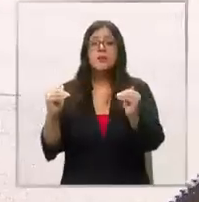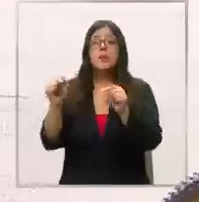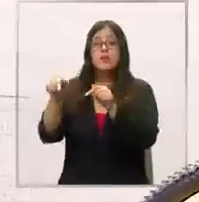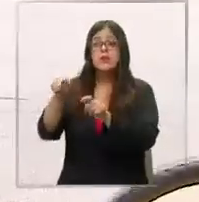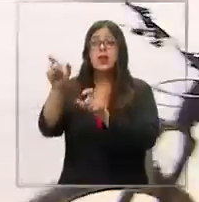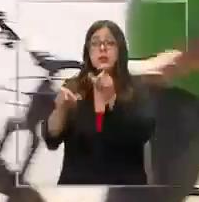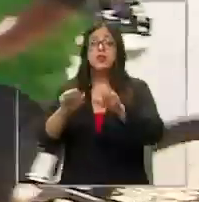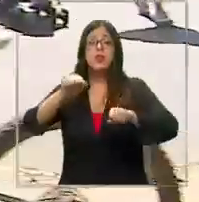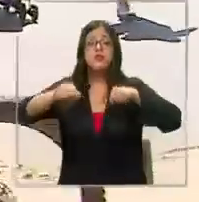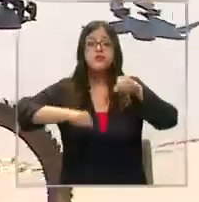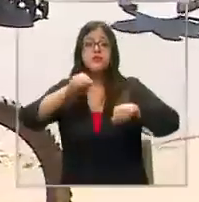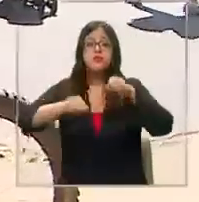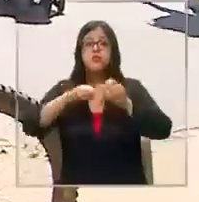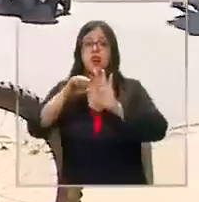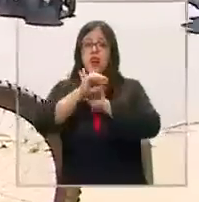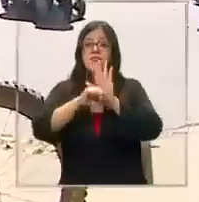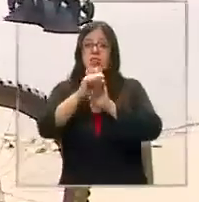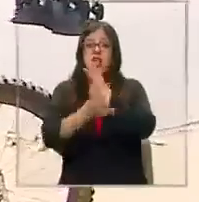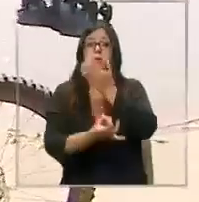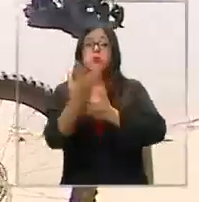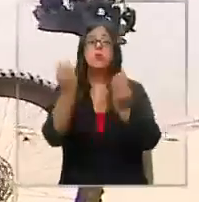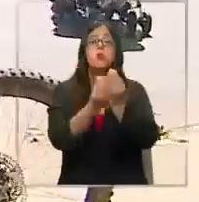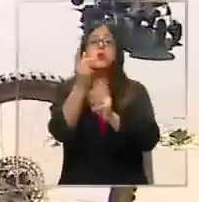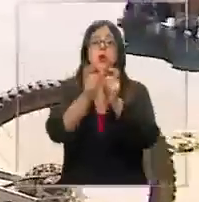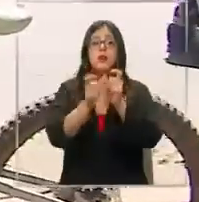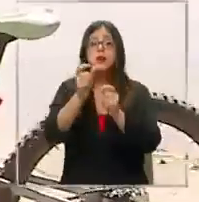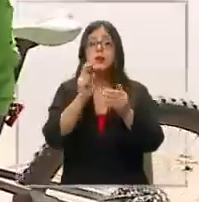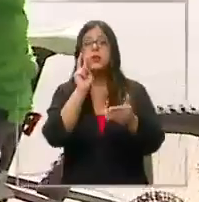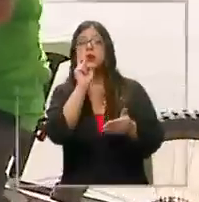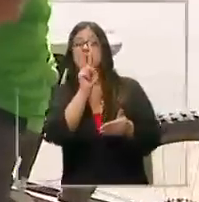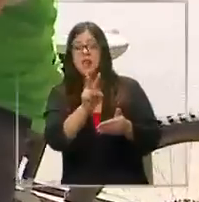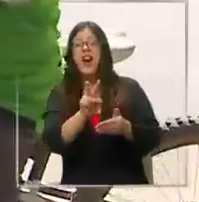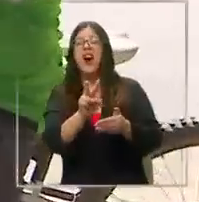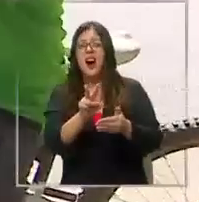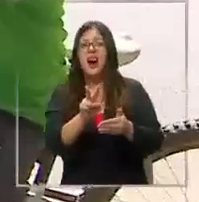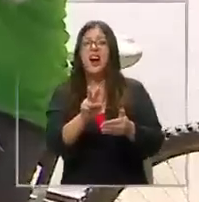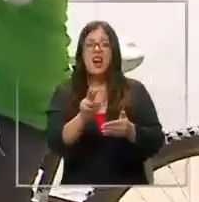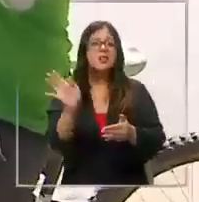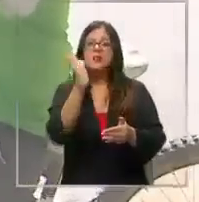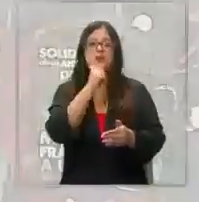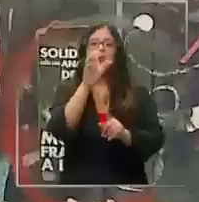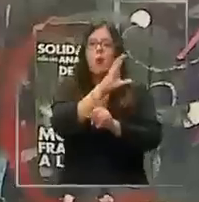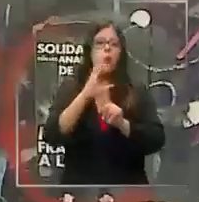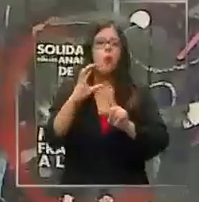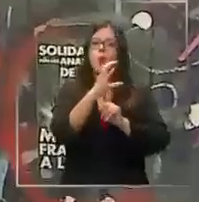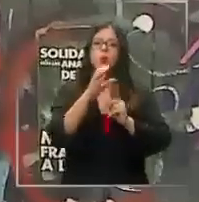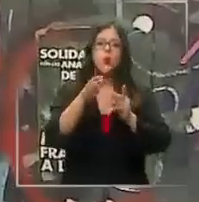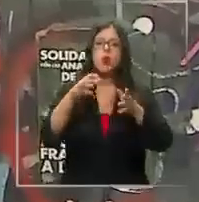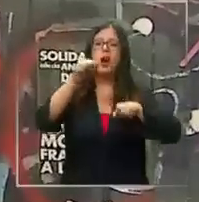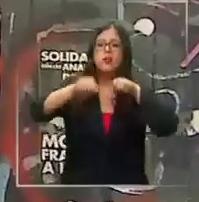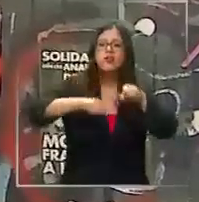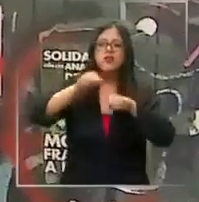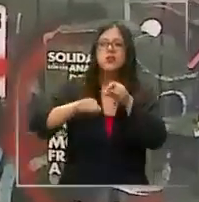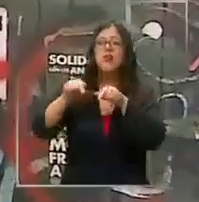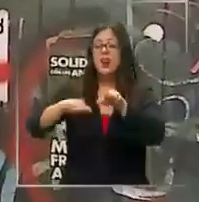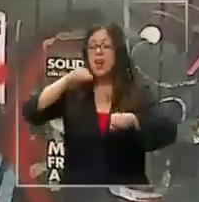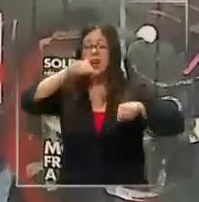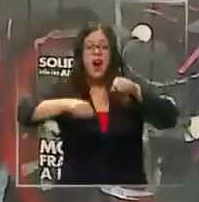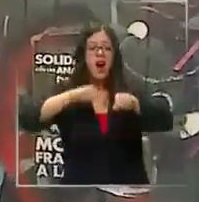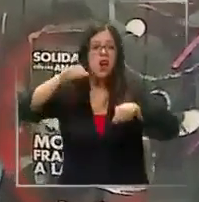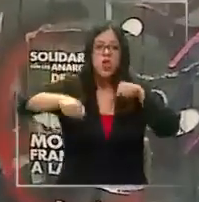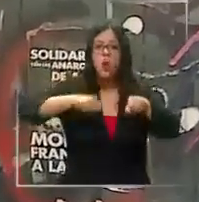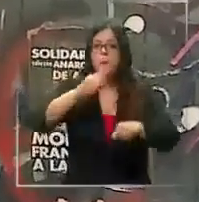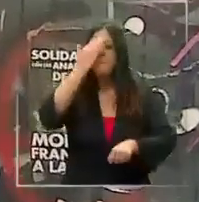los pedaleros que subieron este registro a la web, muchos ciclistas reconocen tener falta de cultura vial. Se conduce mal, porque no